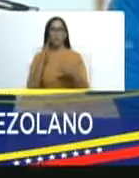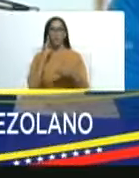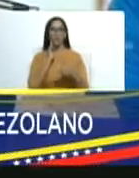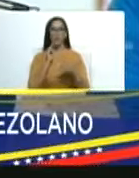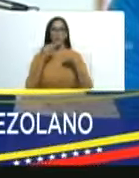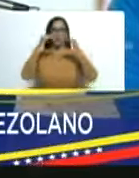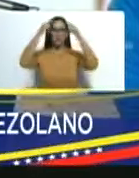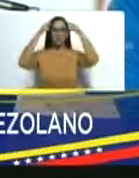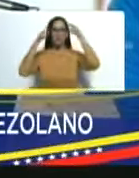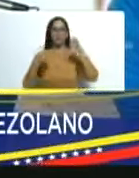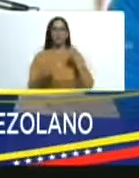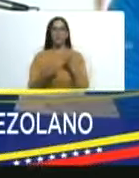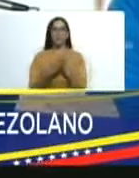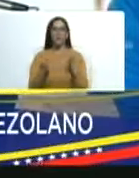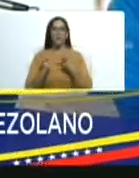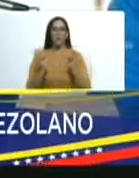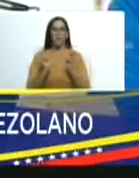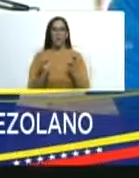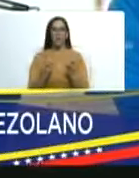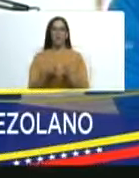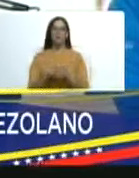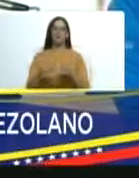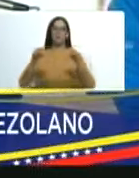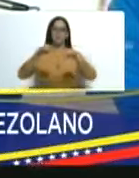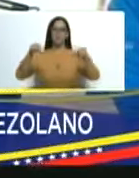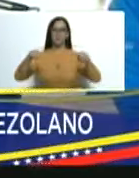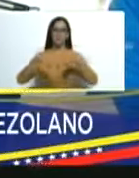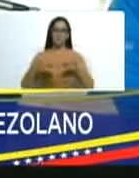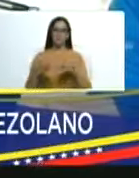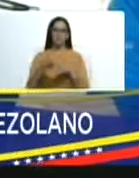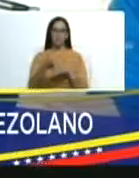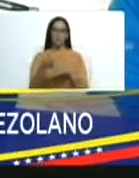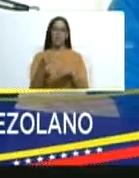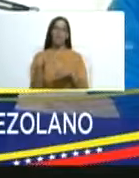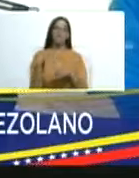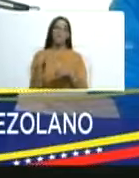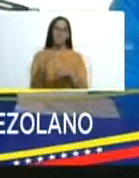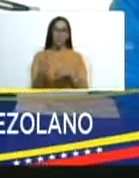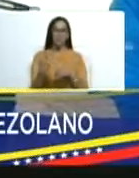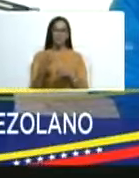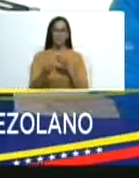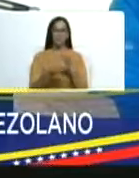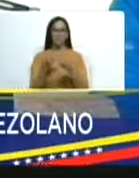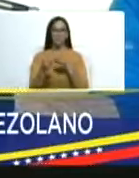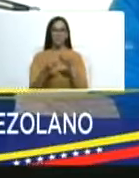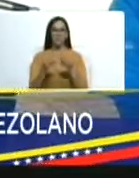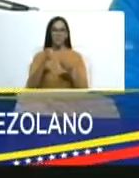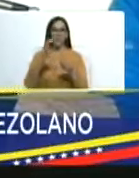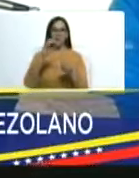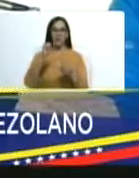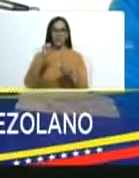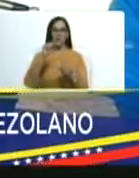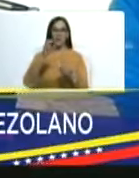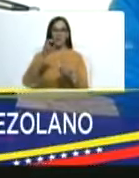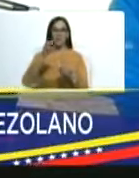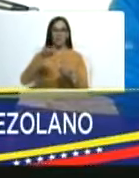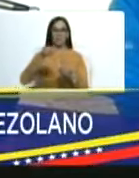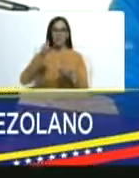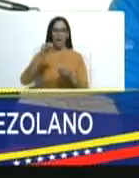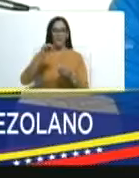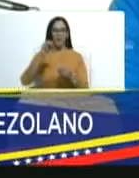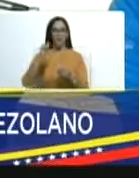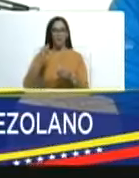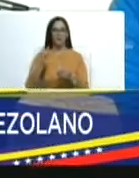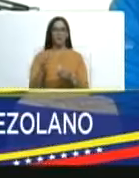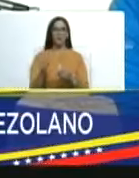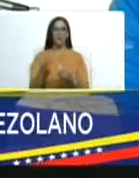comandante Chávez se impulsó el tema de la acuicultura, el principal rubro que se llevó a cultivar era la cachama. Pero la cachama,